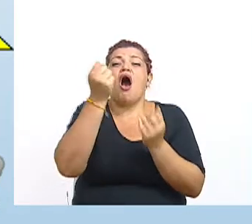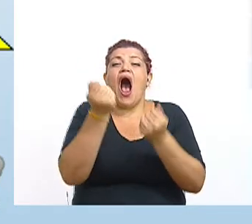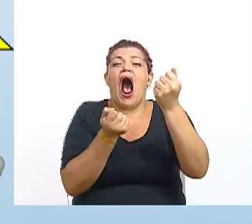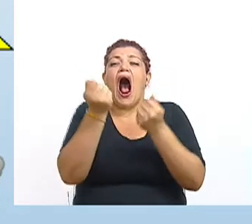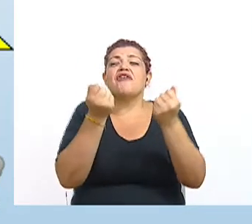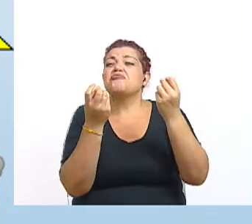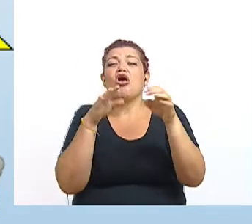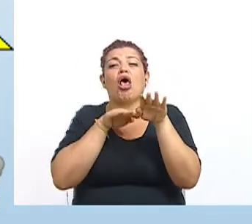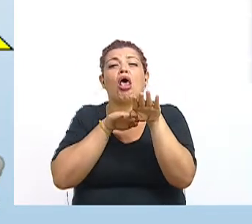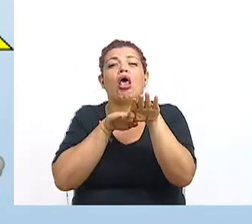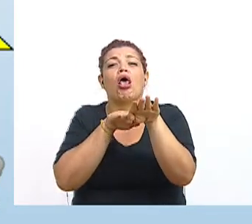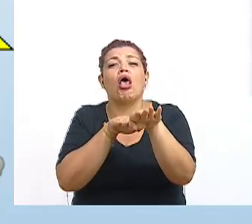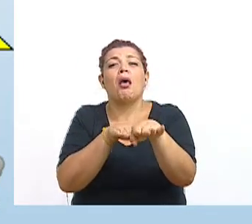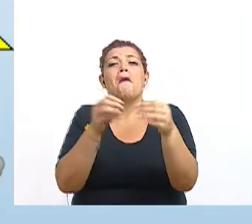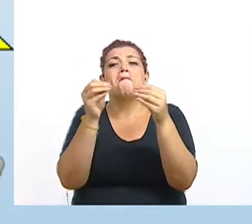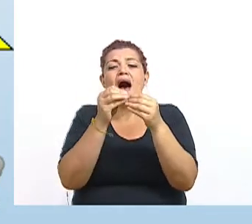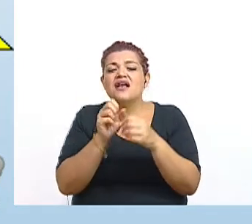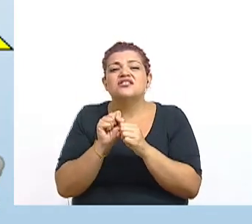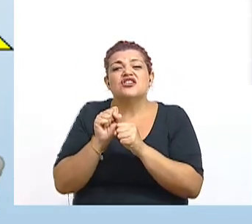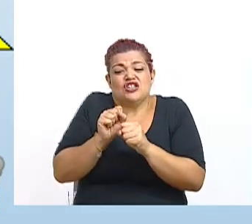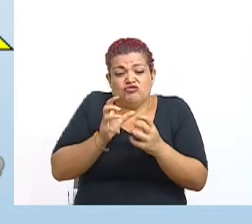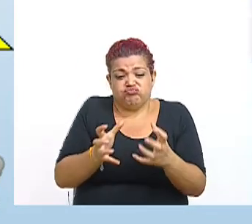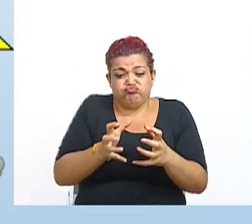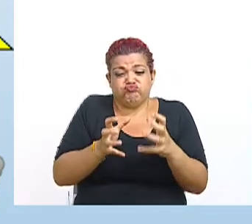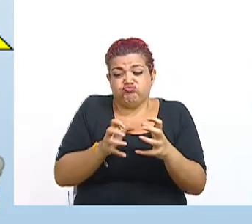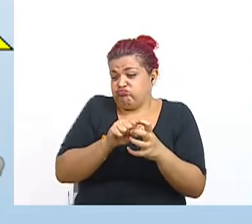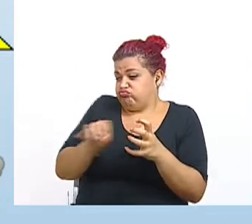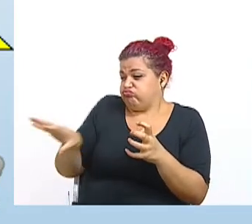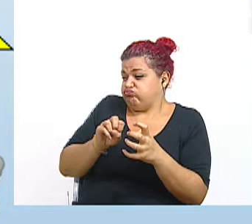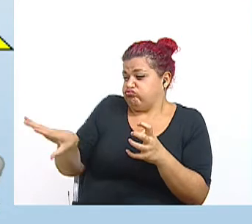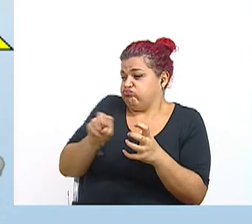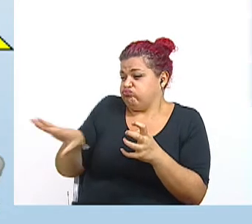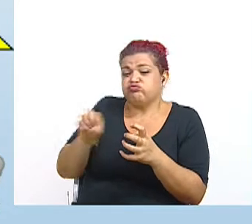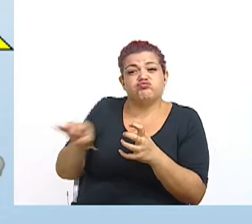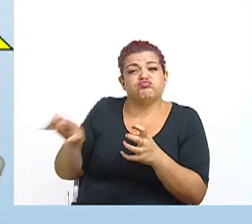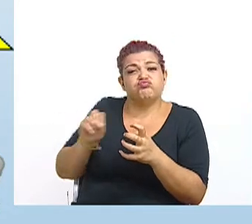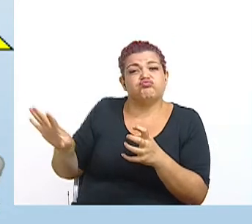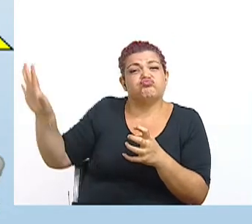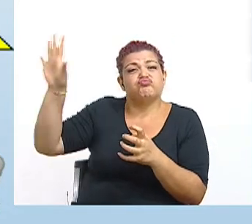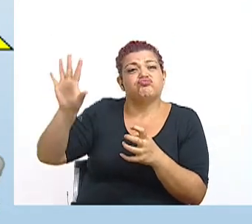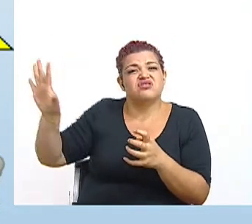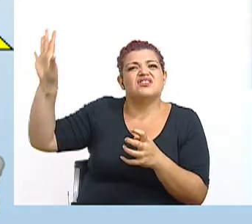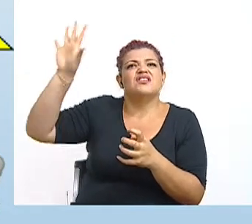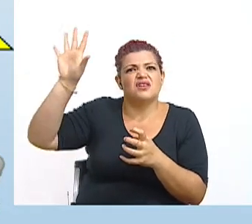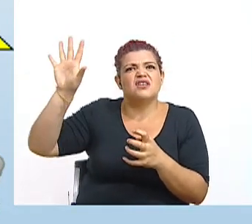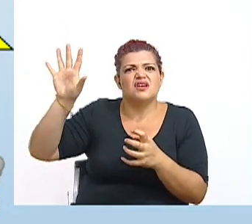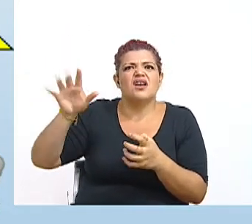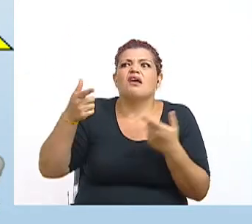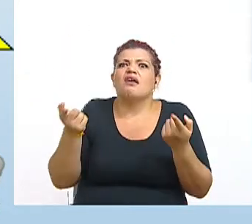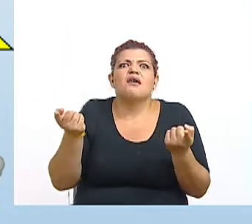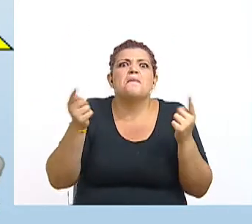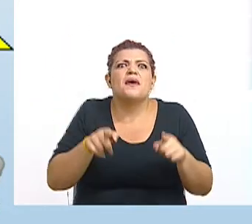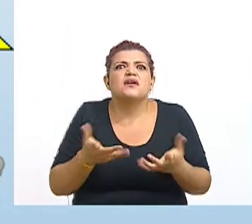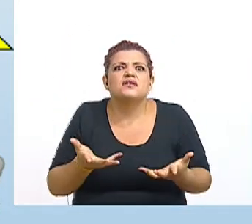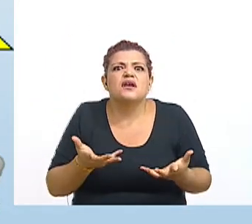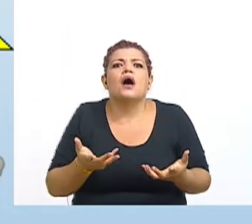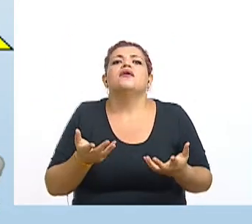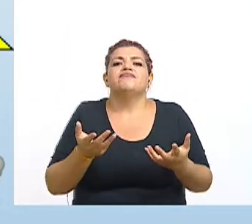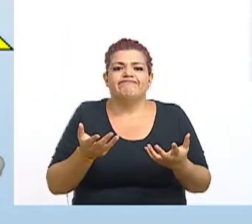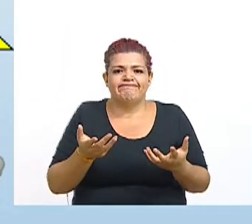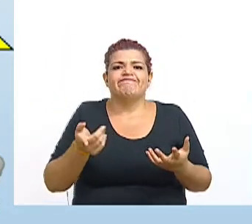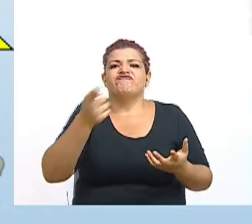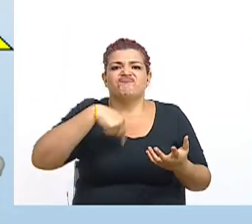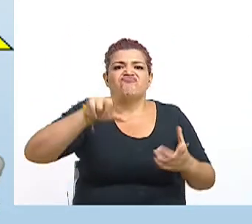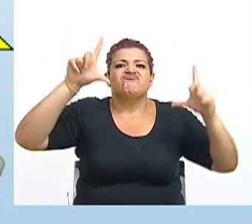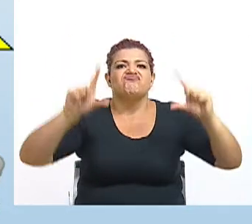significa también más producción de dióxido de carbono. Al final, ¿qué tenemos? Una huella ecológica muy perjudicial para